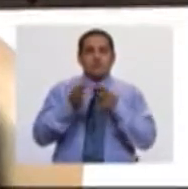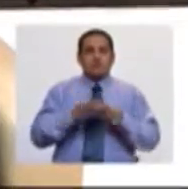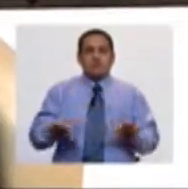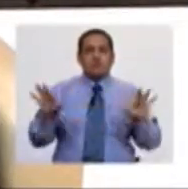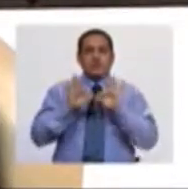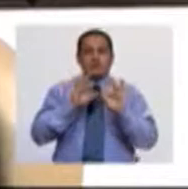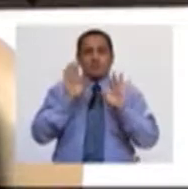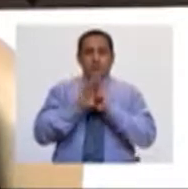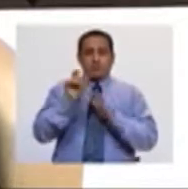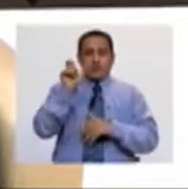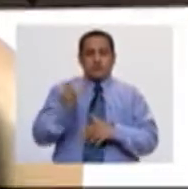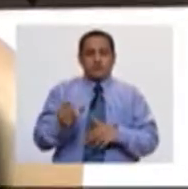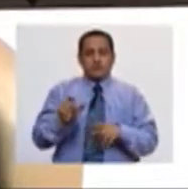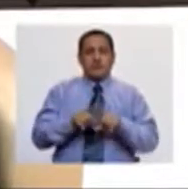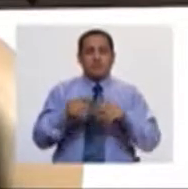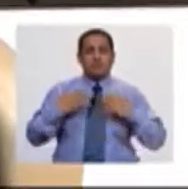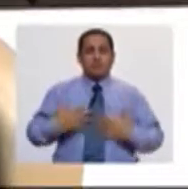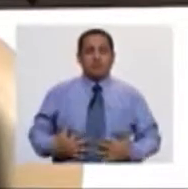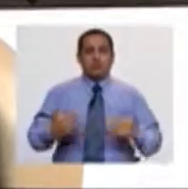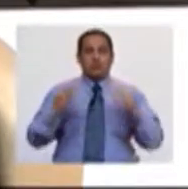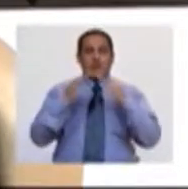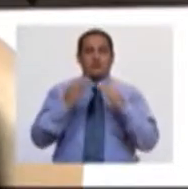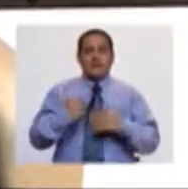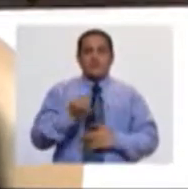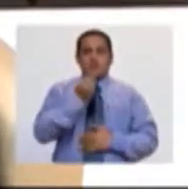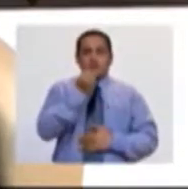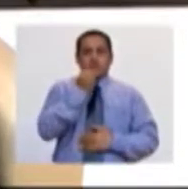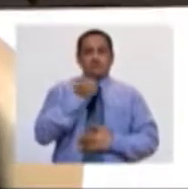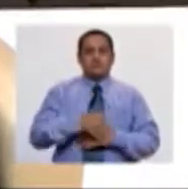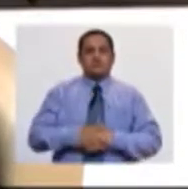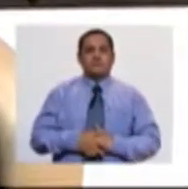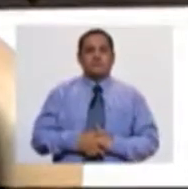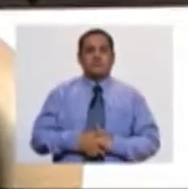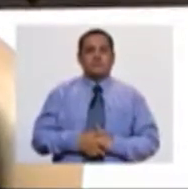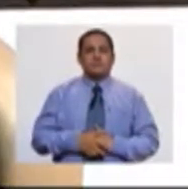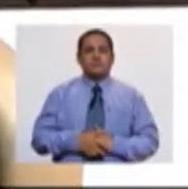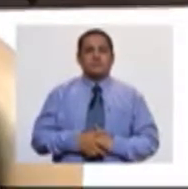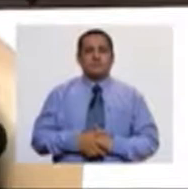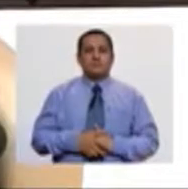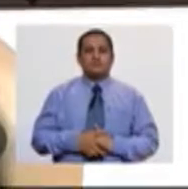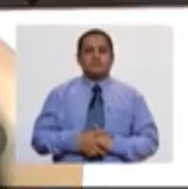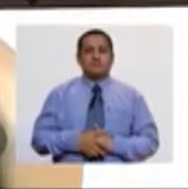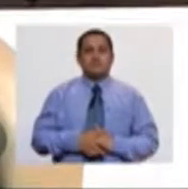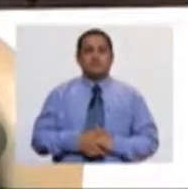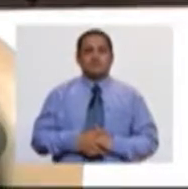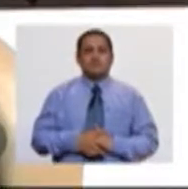servicios fundamentales que requiere una persona. Tiene vestuario, tiene vivienda, tiene alimentación, y además de eso,